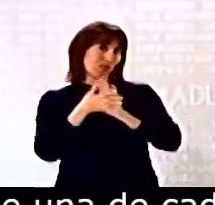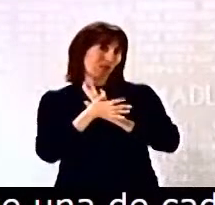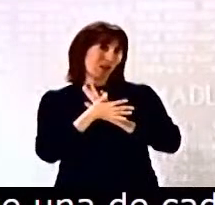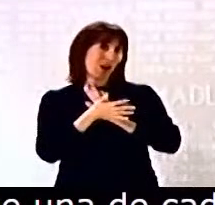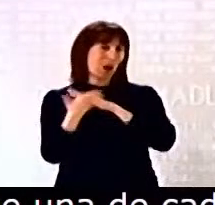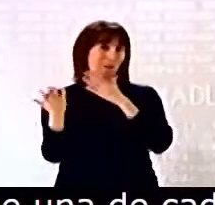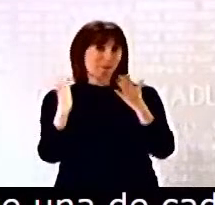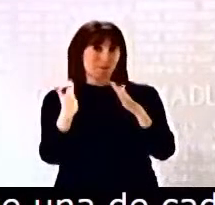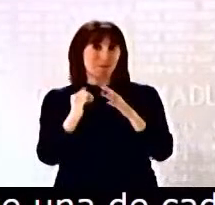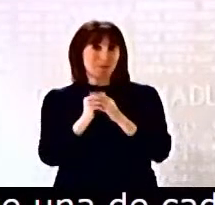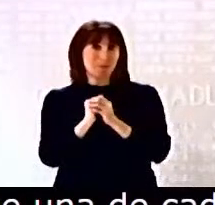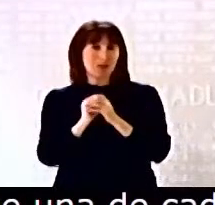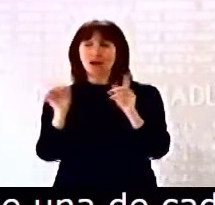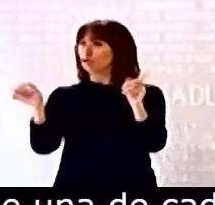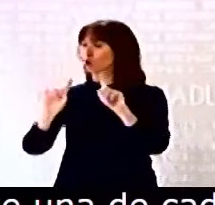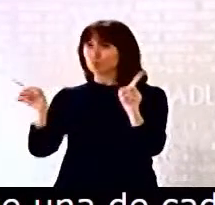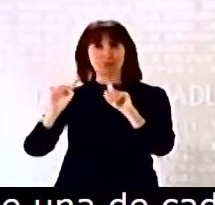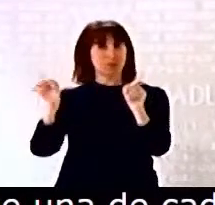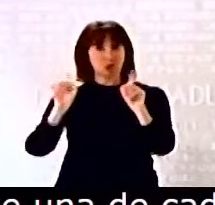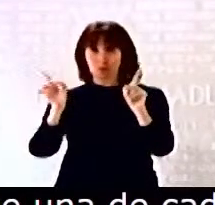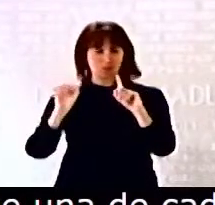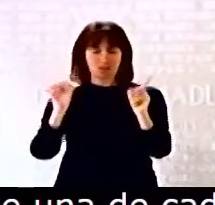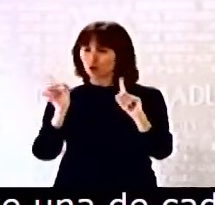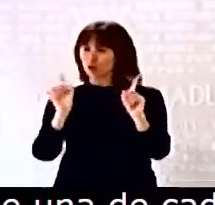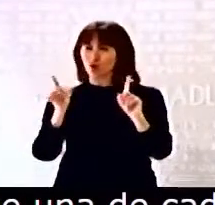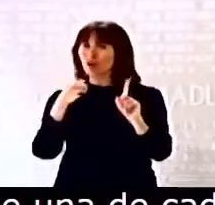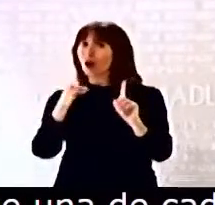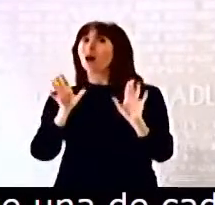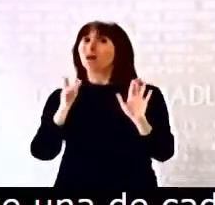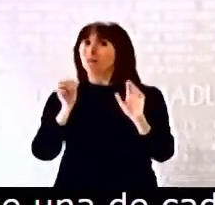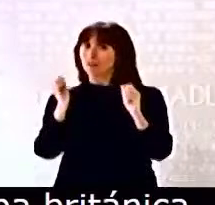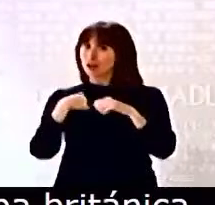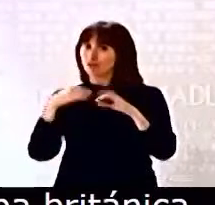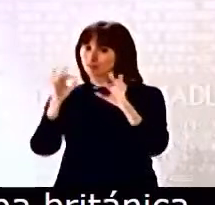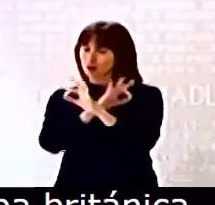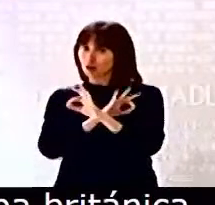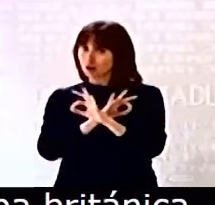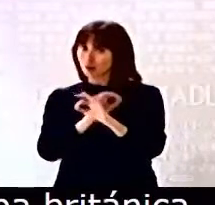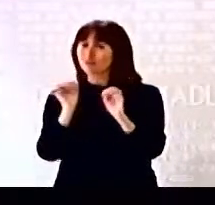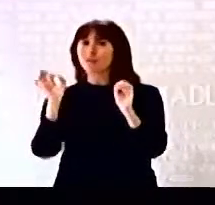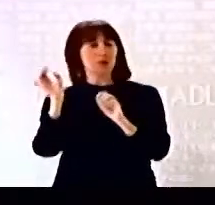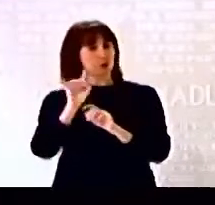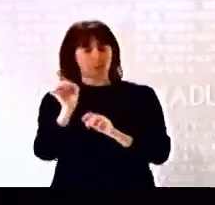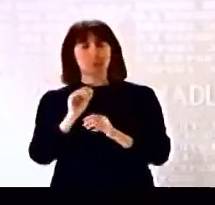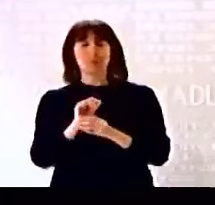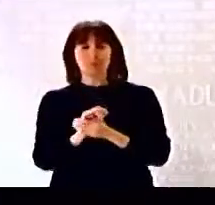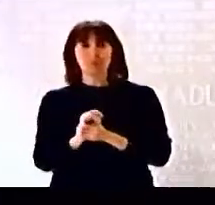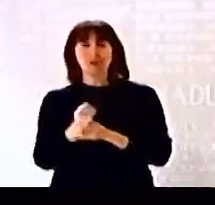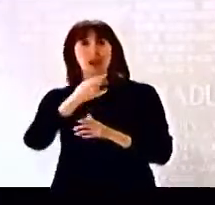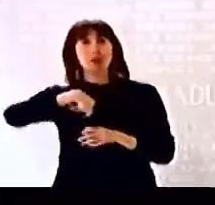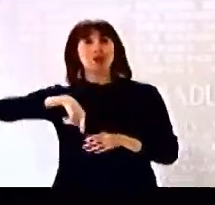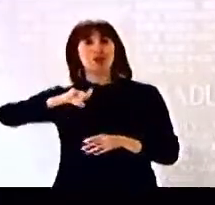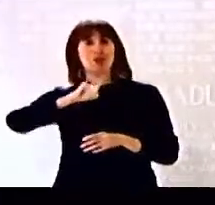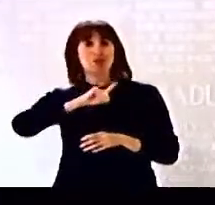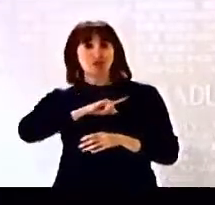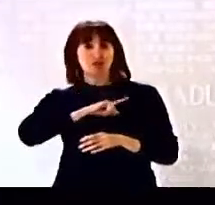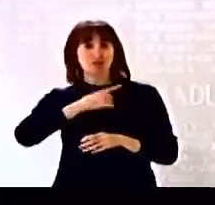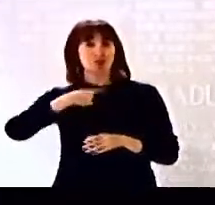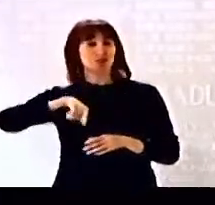la cepa británica. No. Eso ahí está. No. Nosotros recogeremos